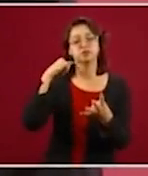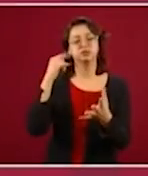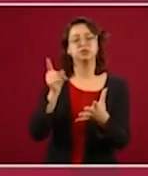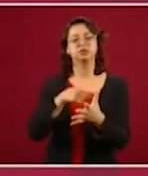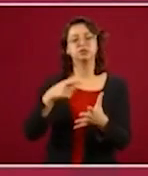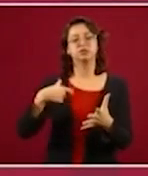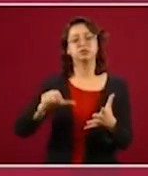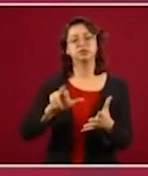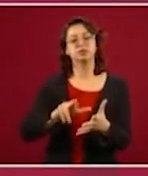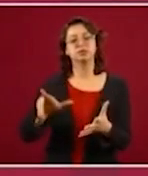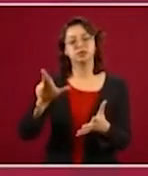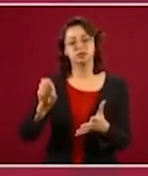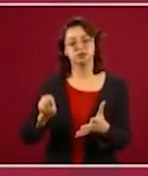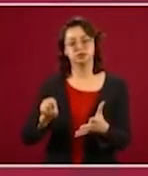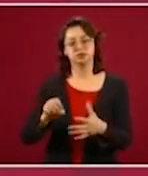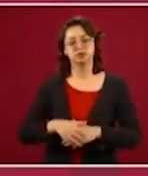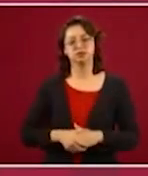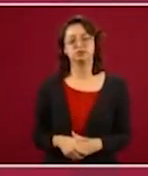Roo.